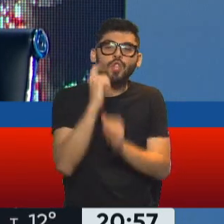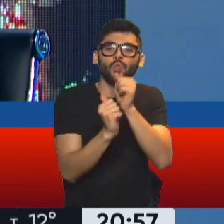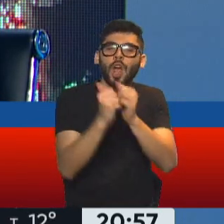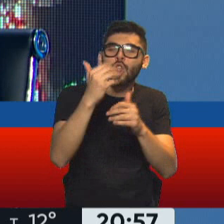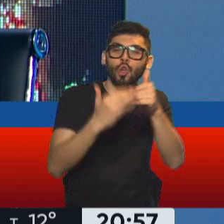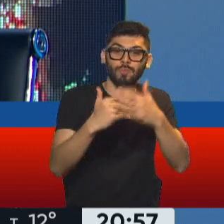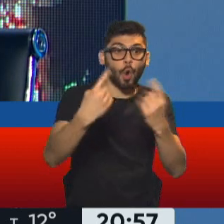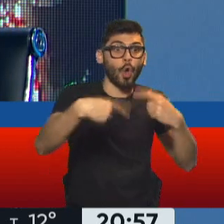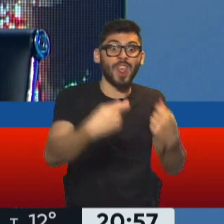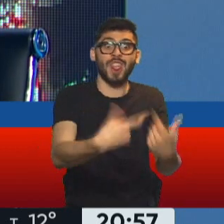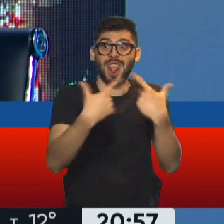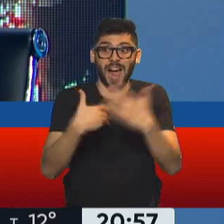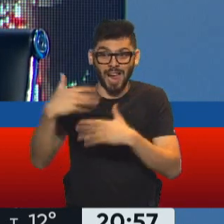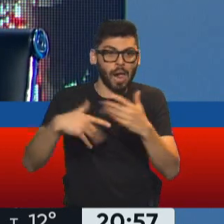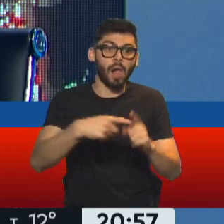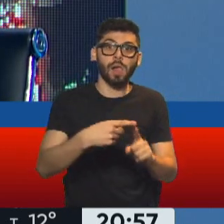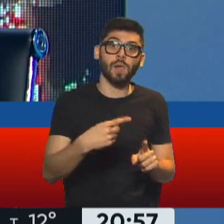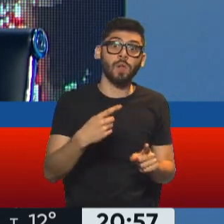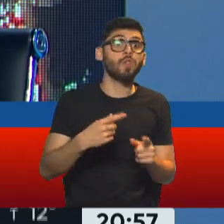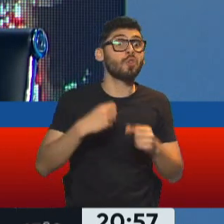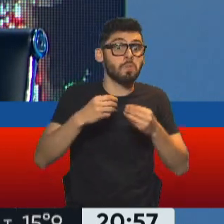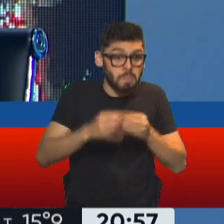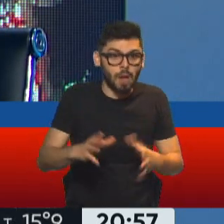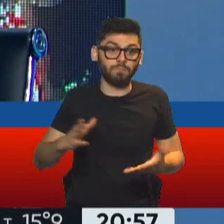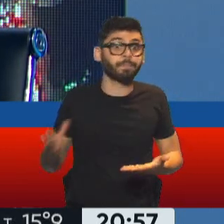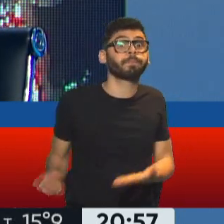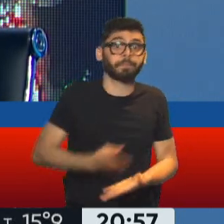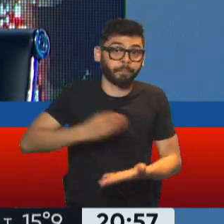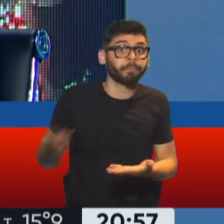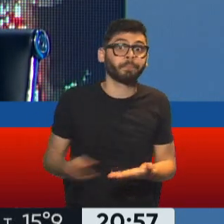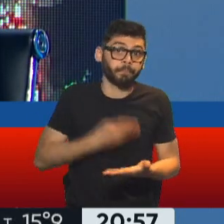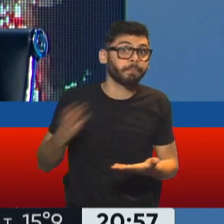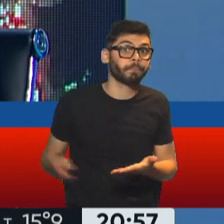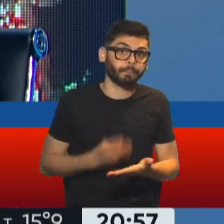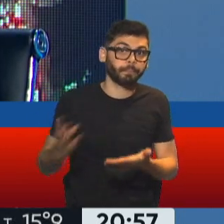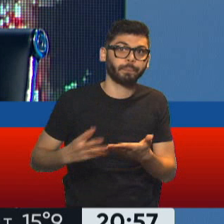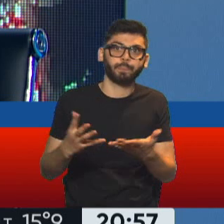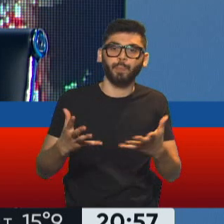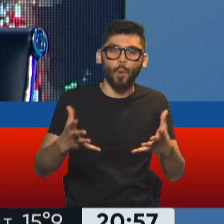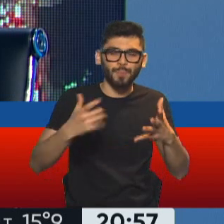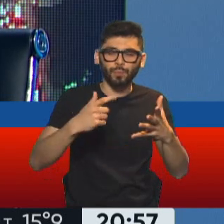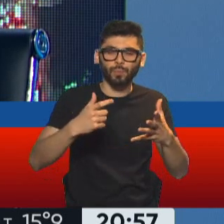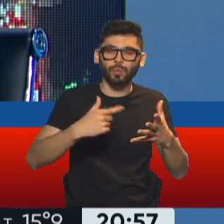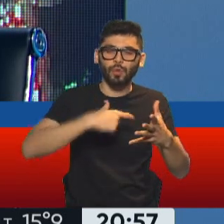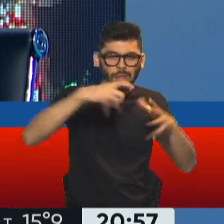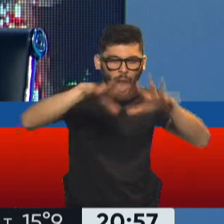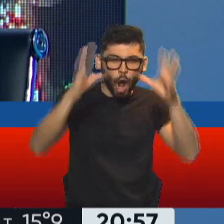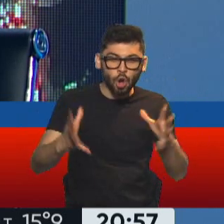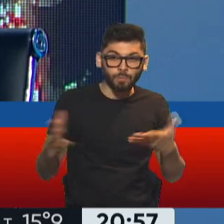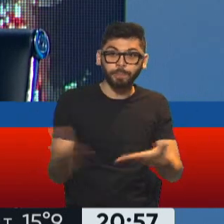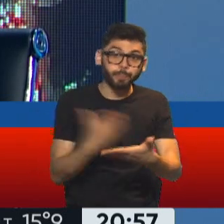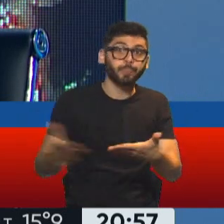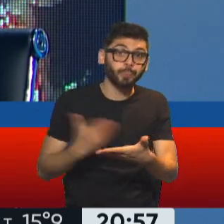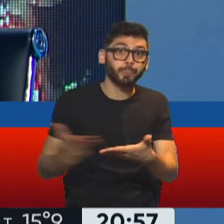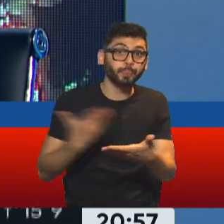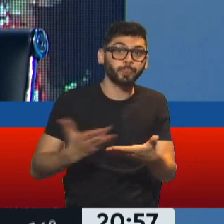los insumos, empezaron a producir, a reactivar sus hornos, a reactivar las canteras, pero todo eso